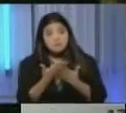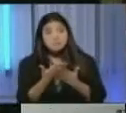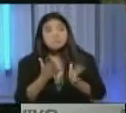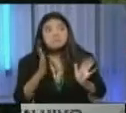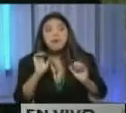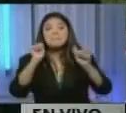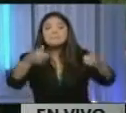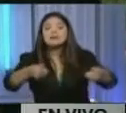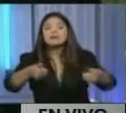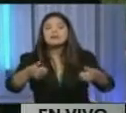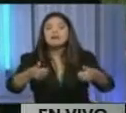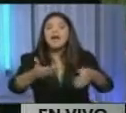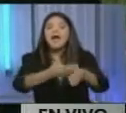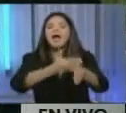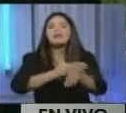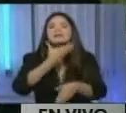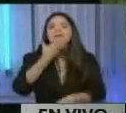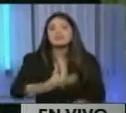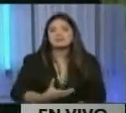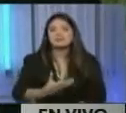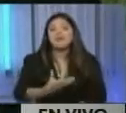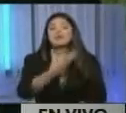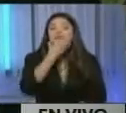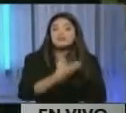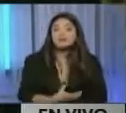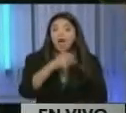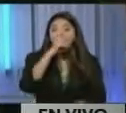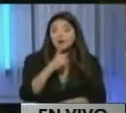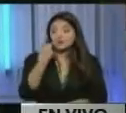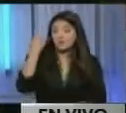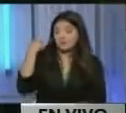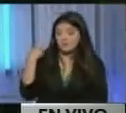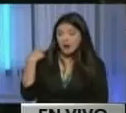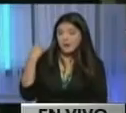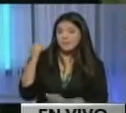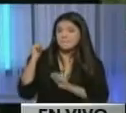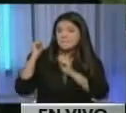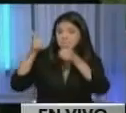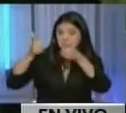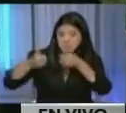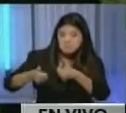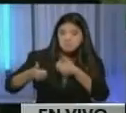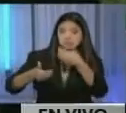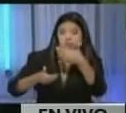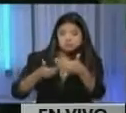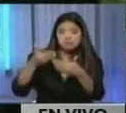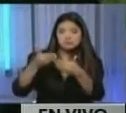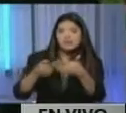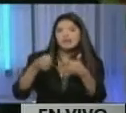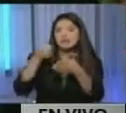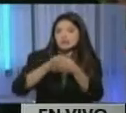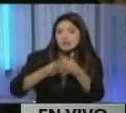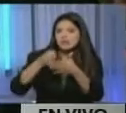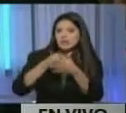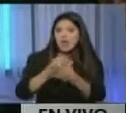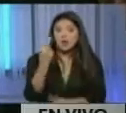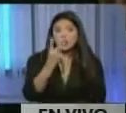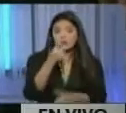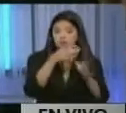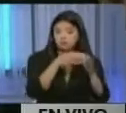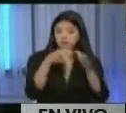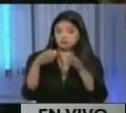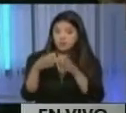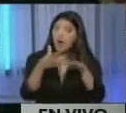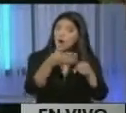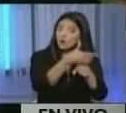inicie antes de la Navidad. Desde diciembre del año pasado ya comenzaban a ejercer presión ambas delegaciones, tanto